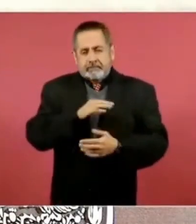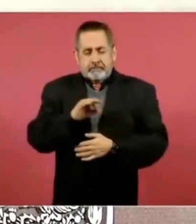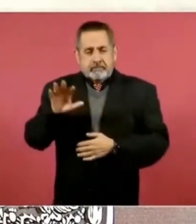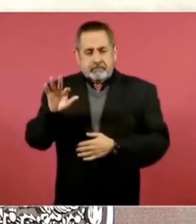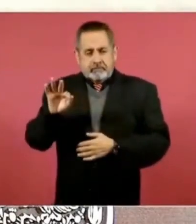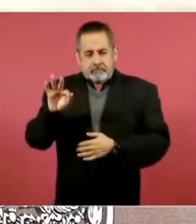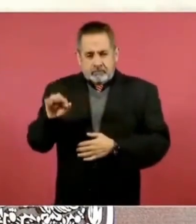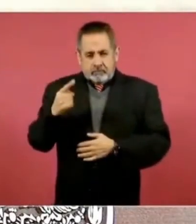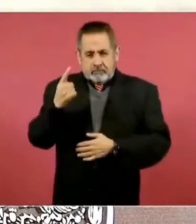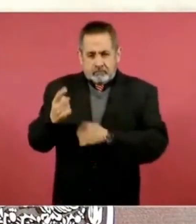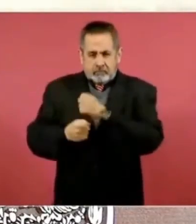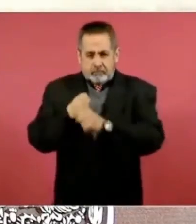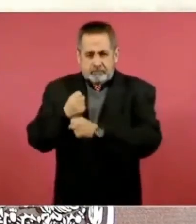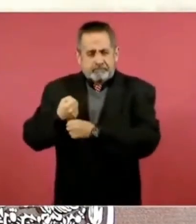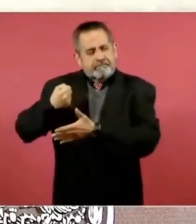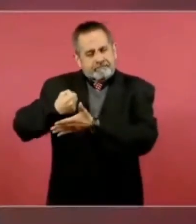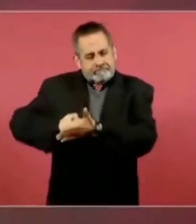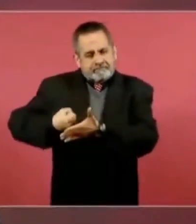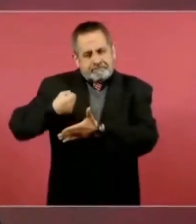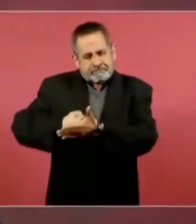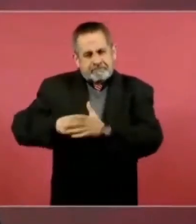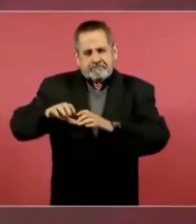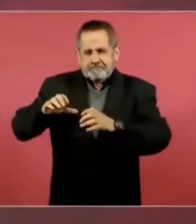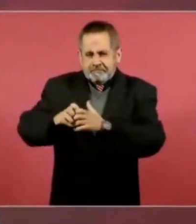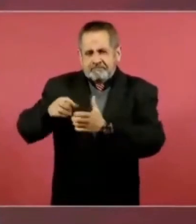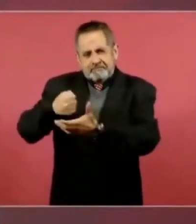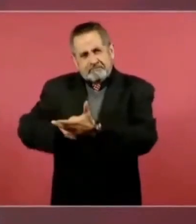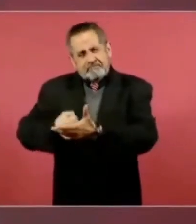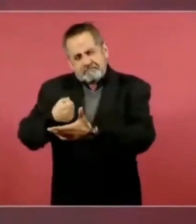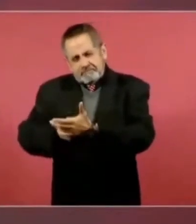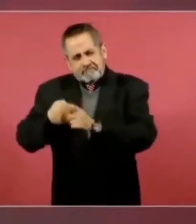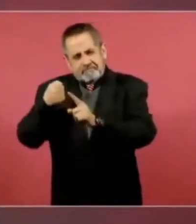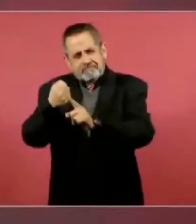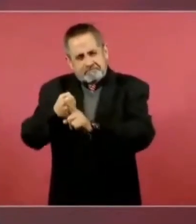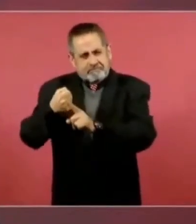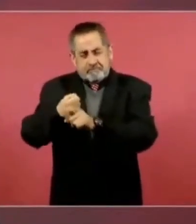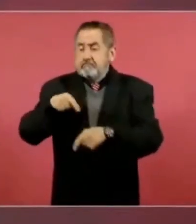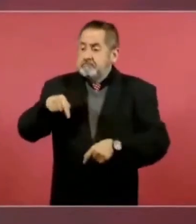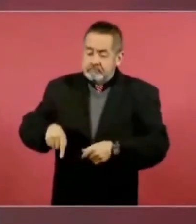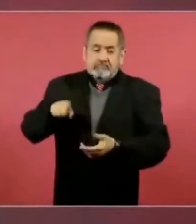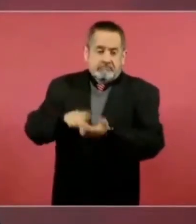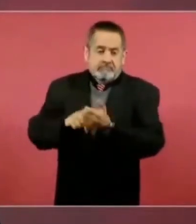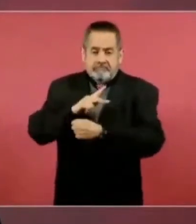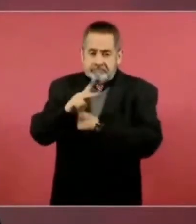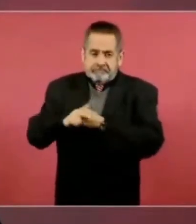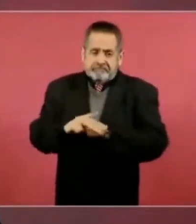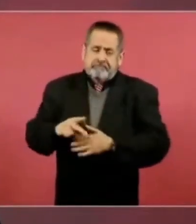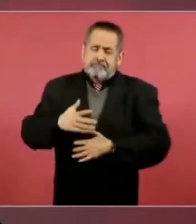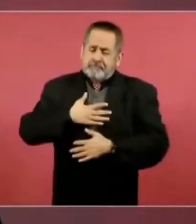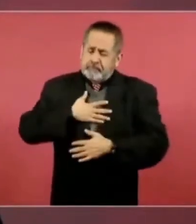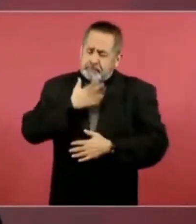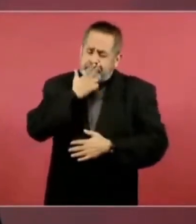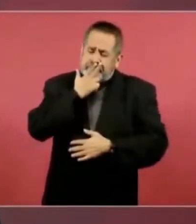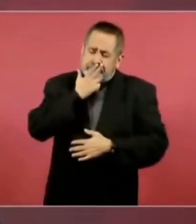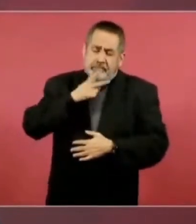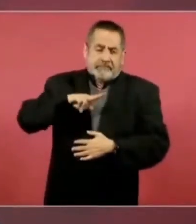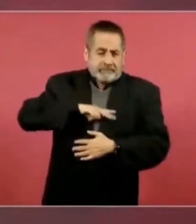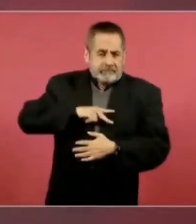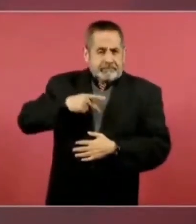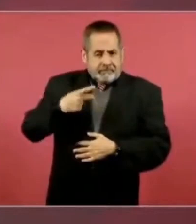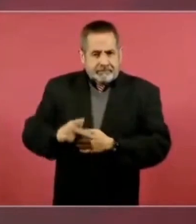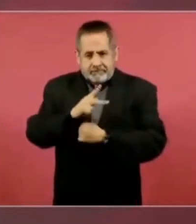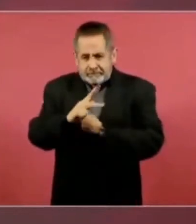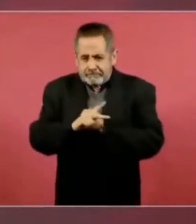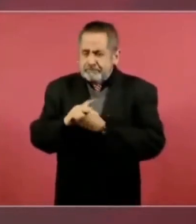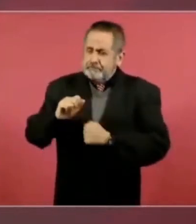41 años en la lucha social y popular en este país, que es mi país y junto a mi